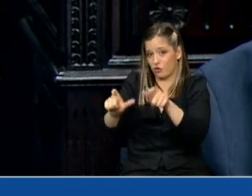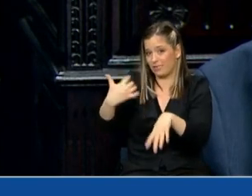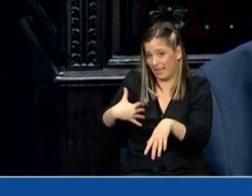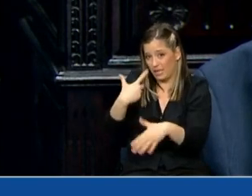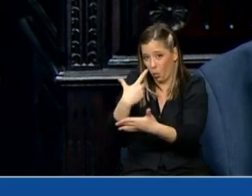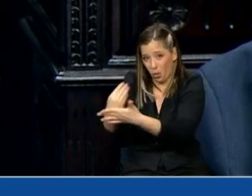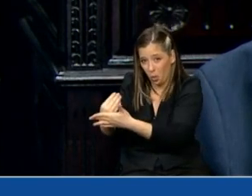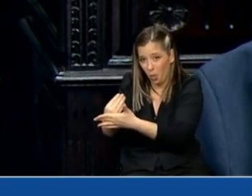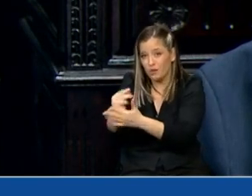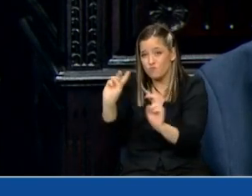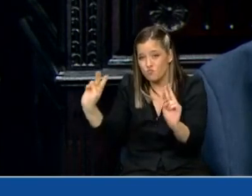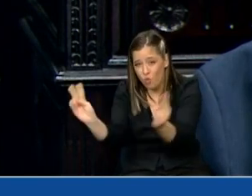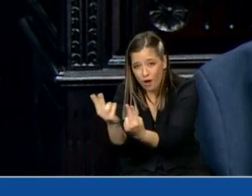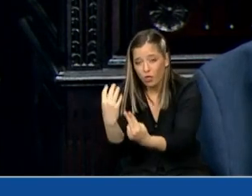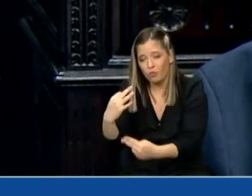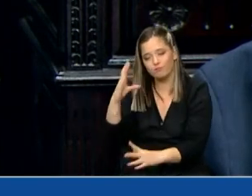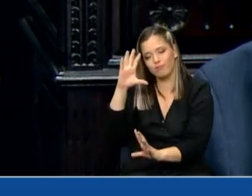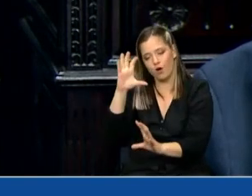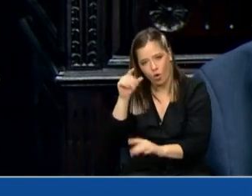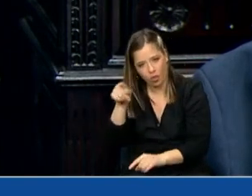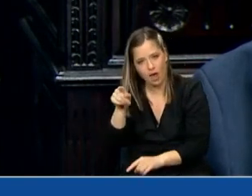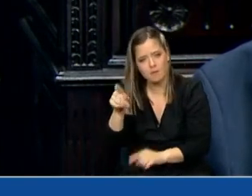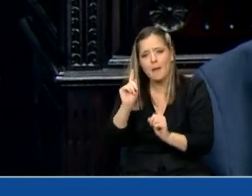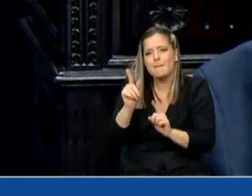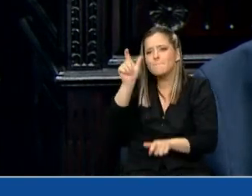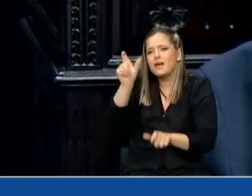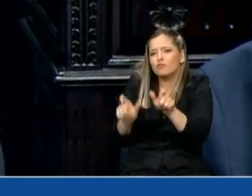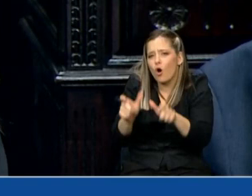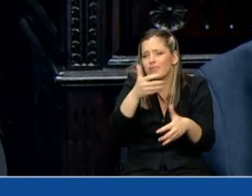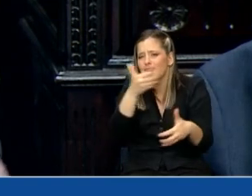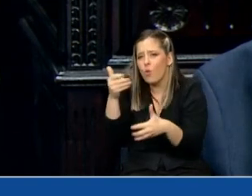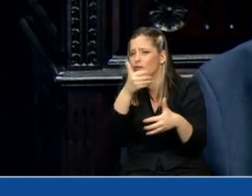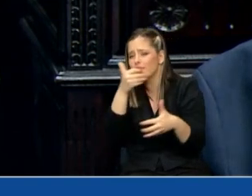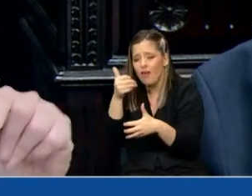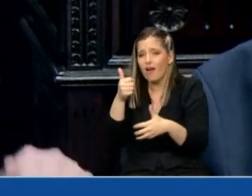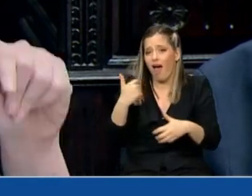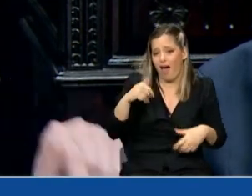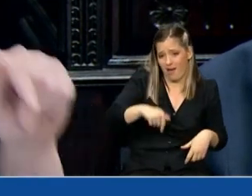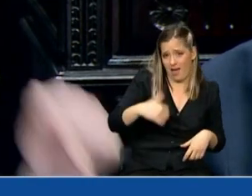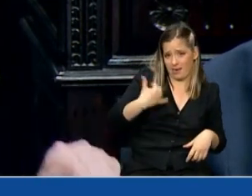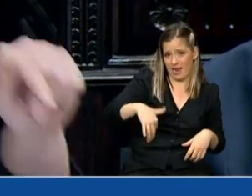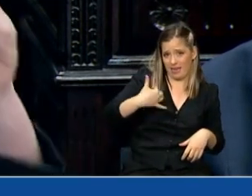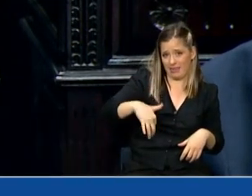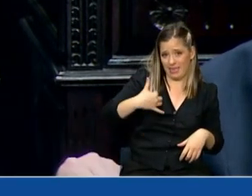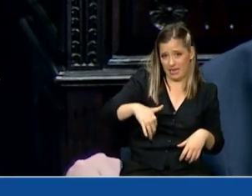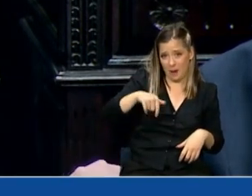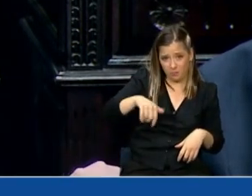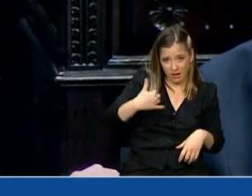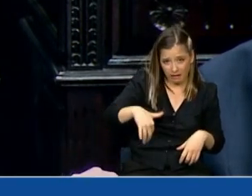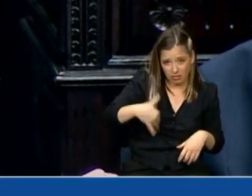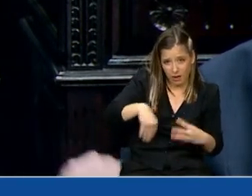familiares secuestrados. Somos muchísimas las personas en Argentina que tenemos familiares que hoy están en el frente de